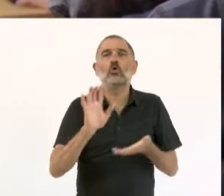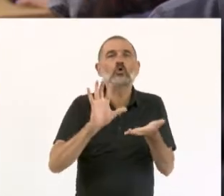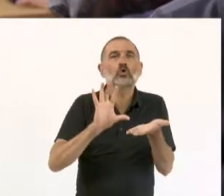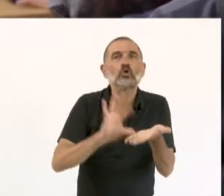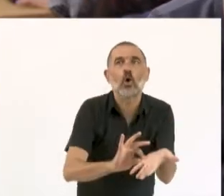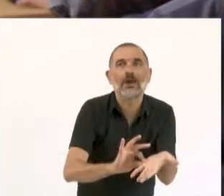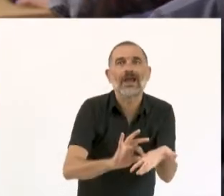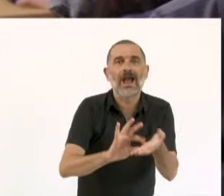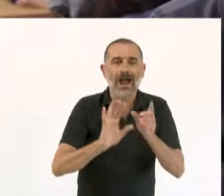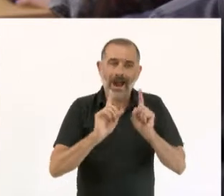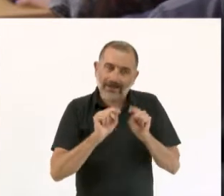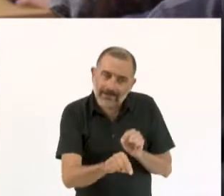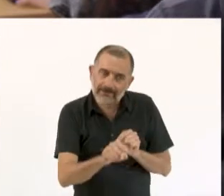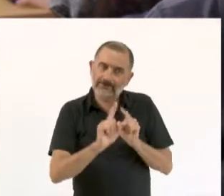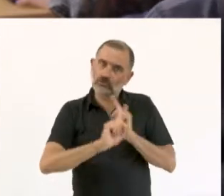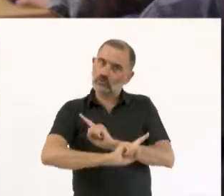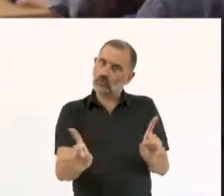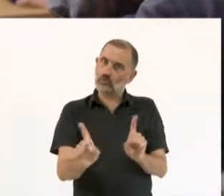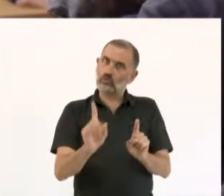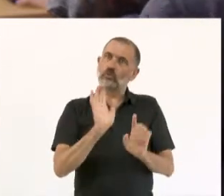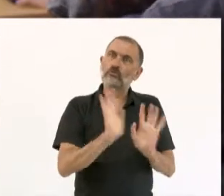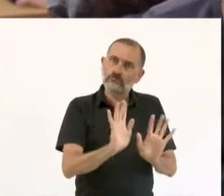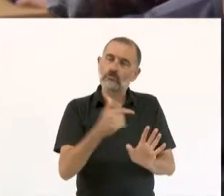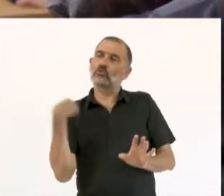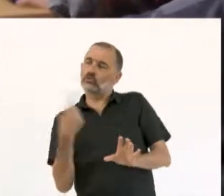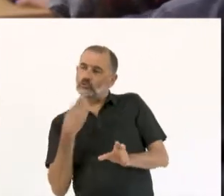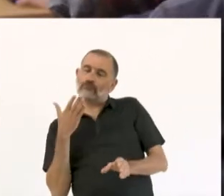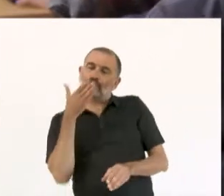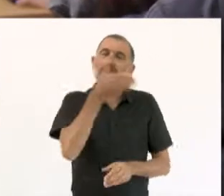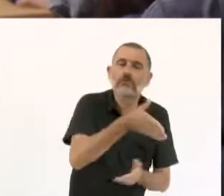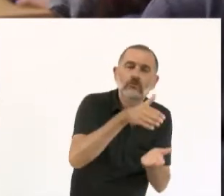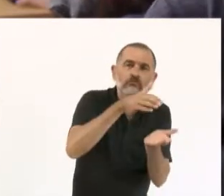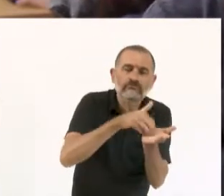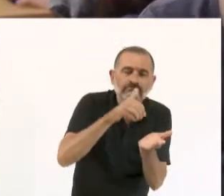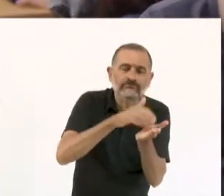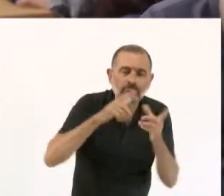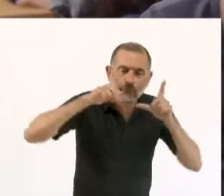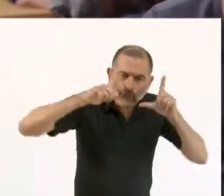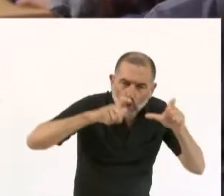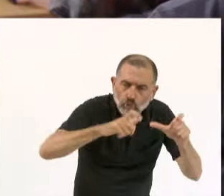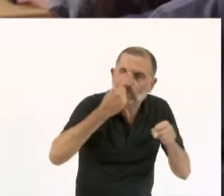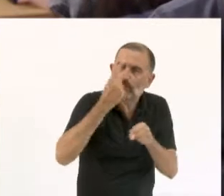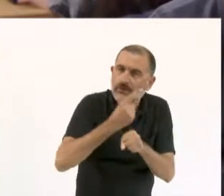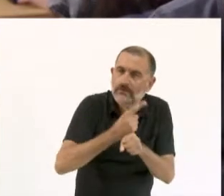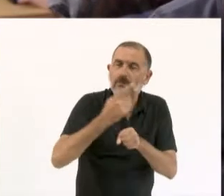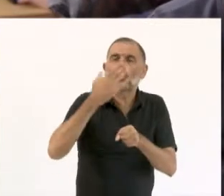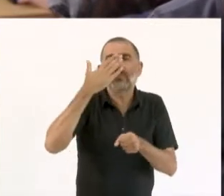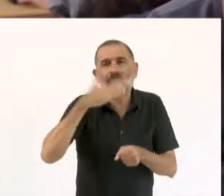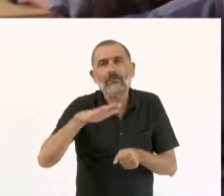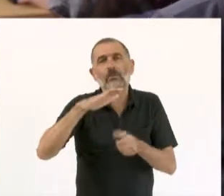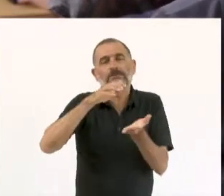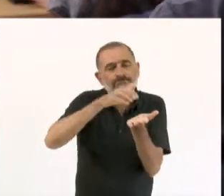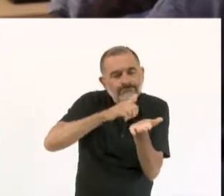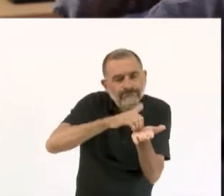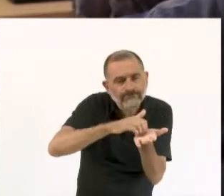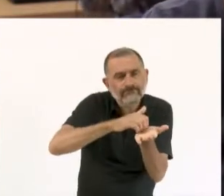dejen sacarlo nosotros, porque se llega al lugar, se fotografía todo. Antes de tocar nada, se hace un